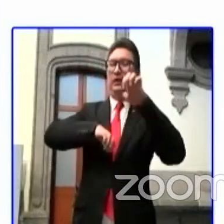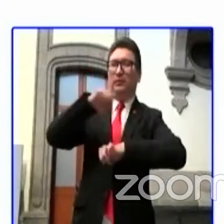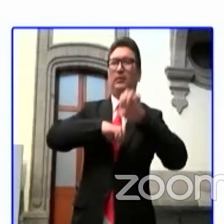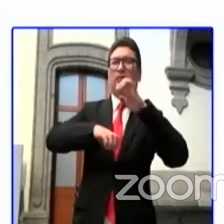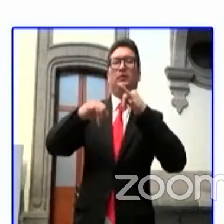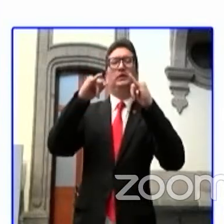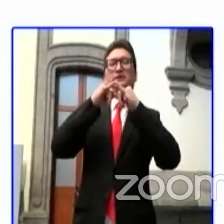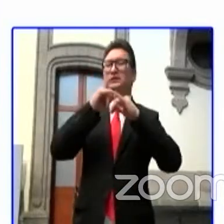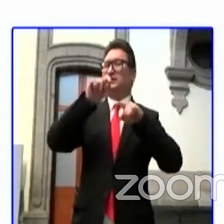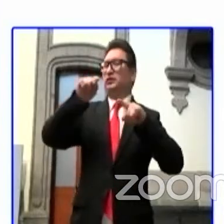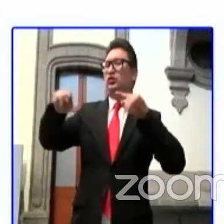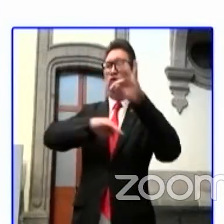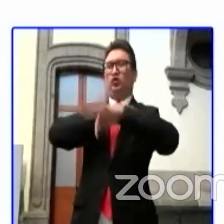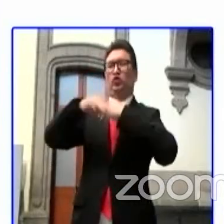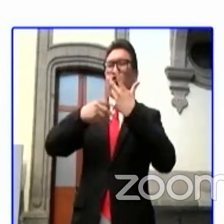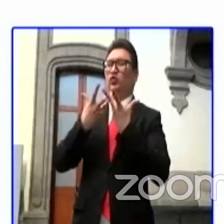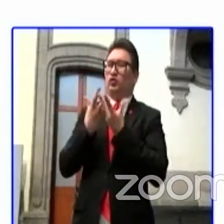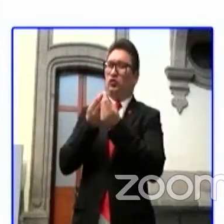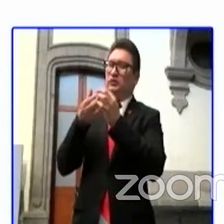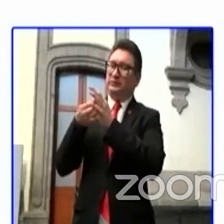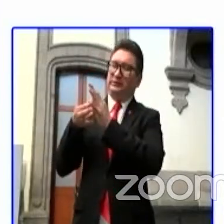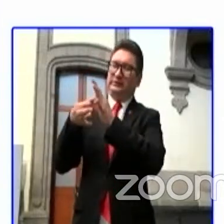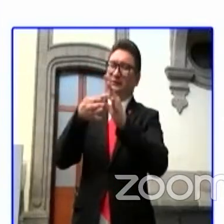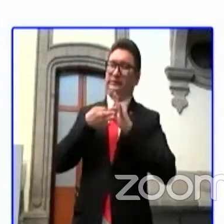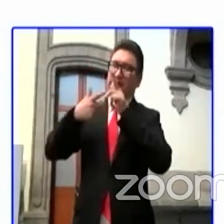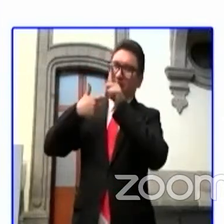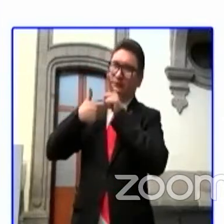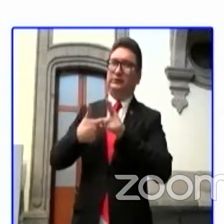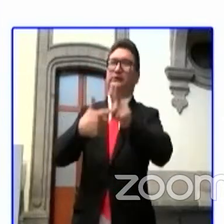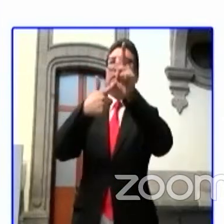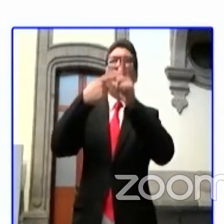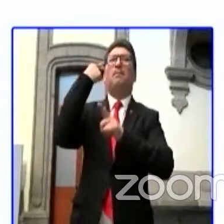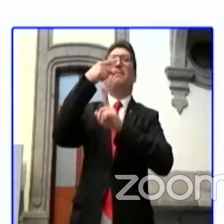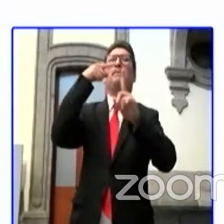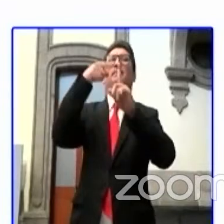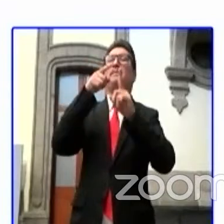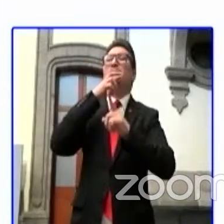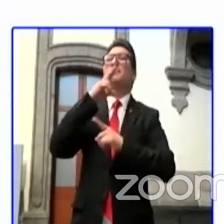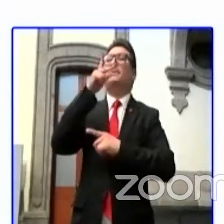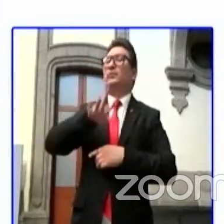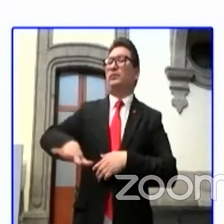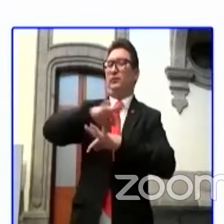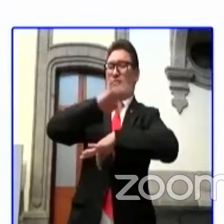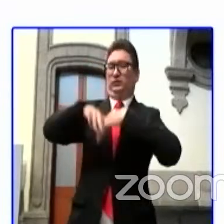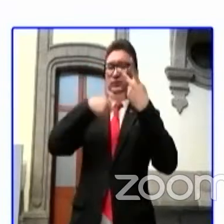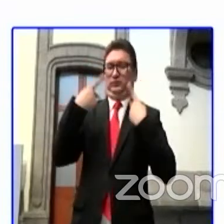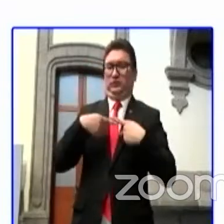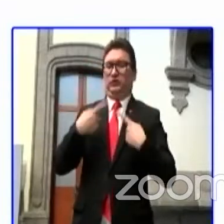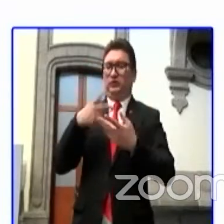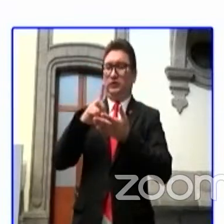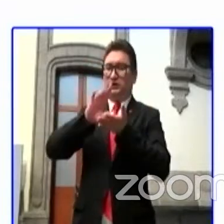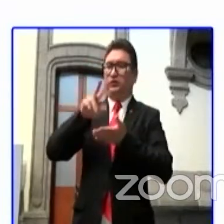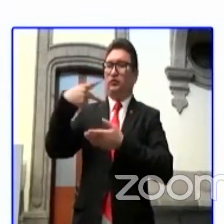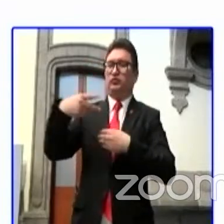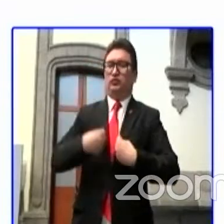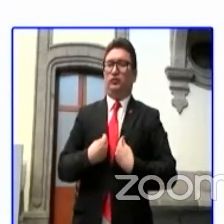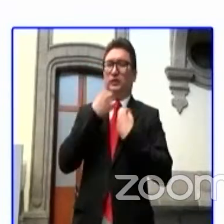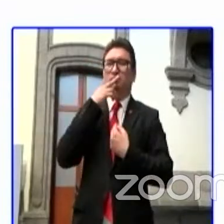institutos, a que sigamos sumando esfuerzos para mejorar las condiciones de vida, el desarrollo y sobre